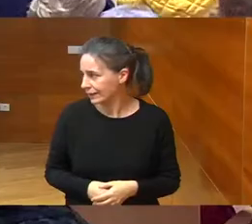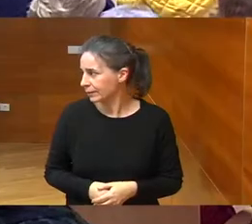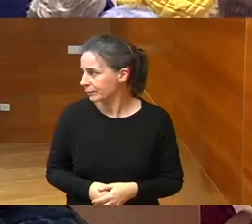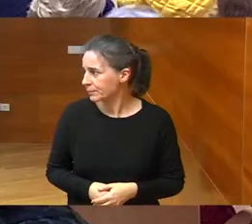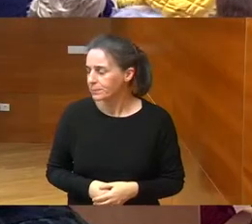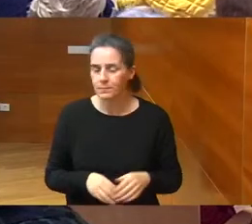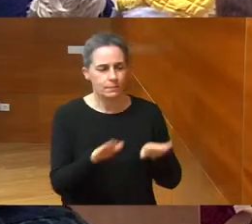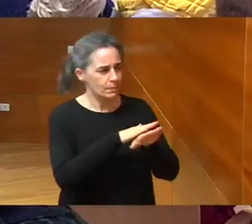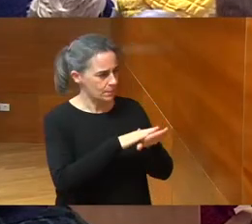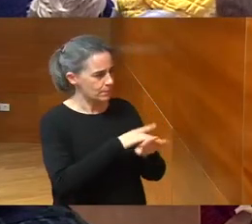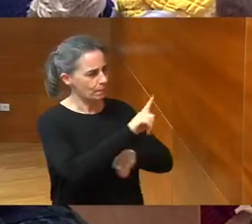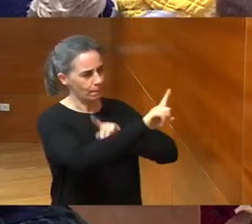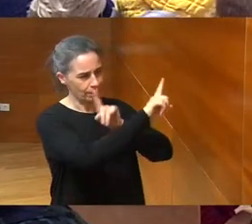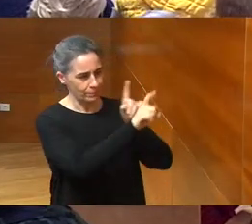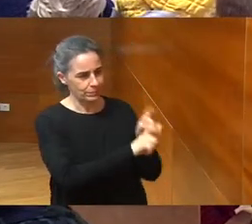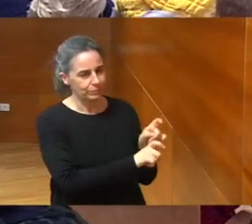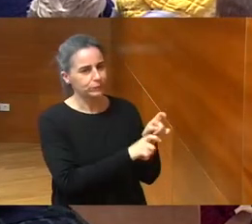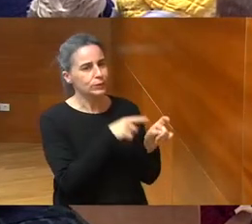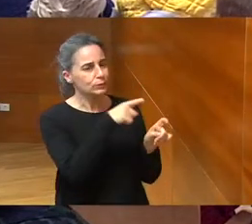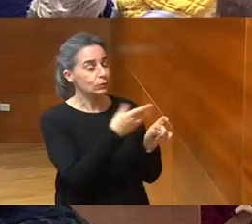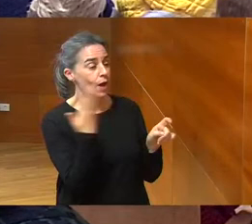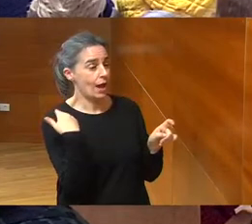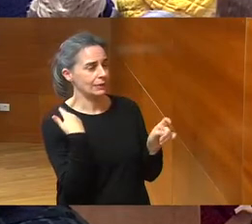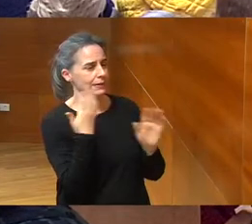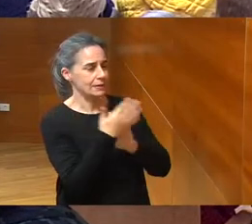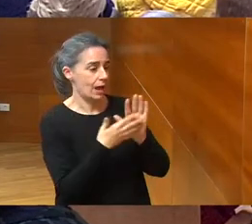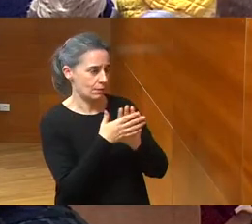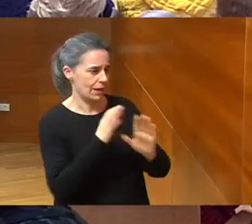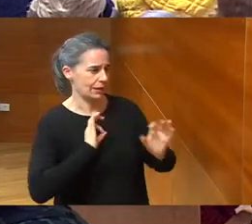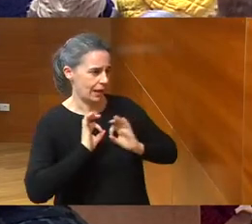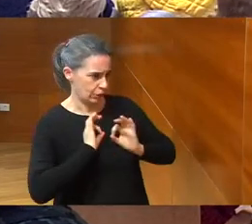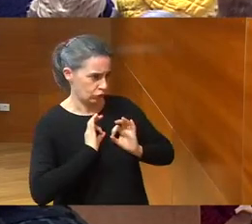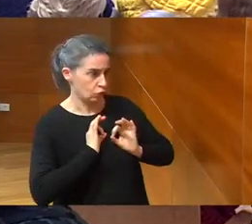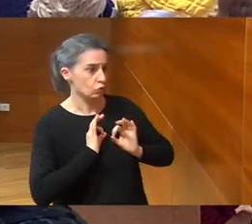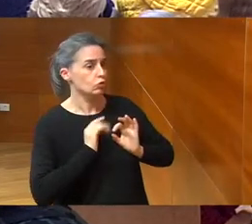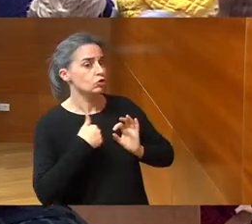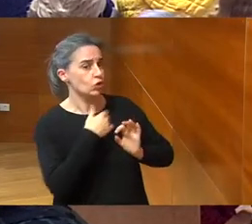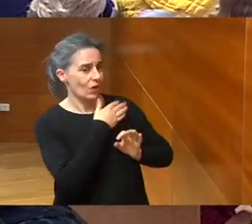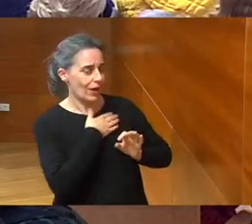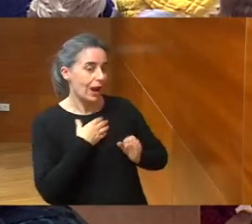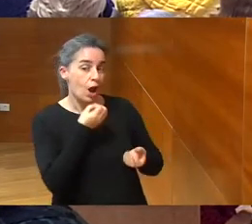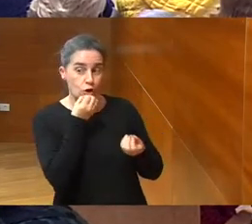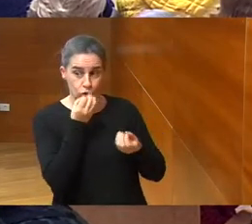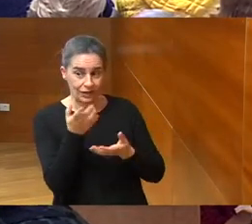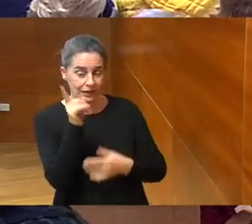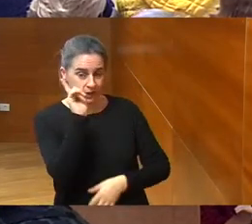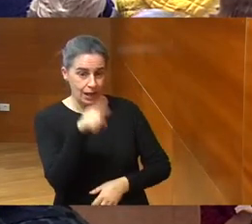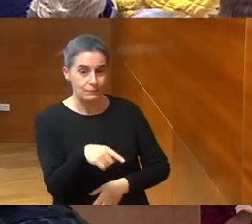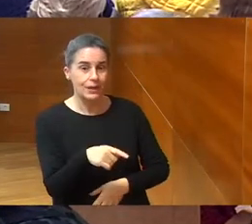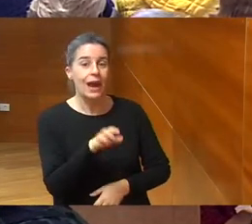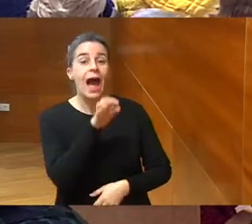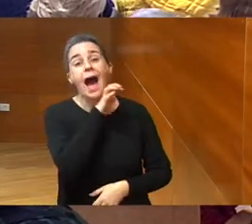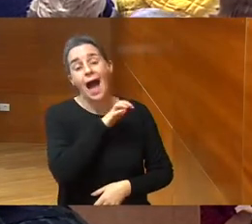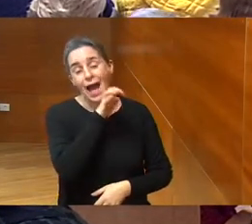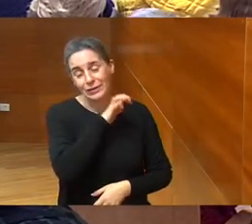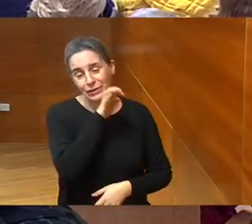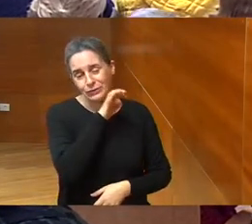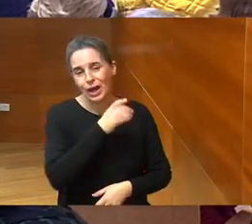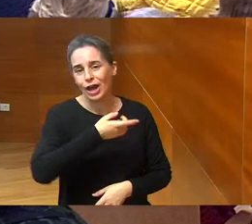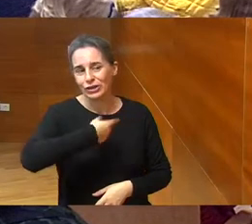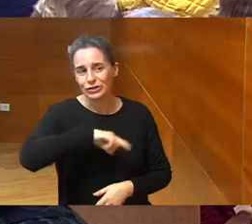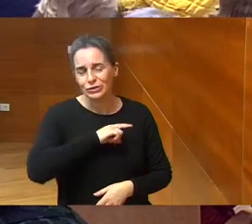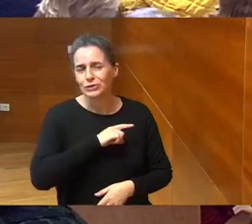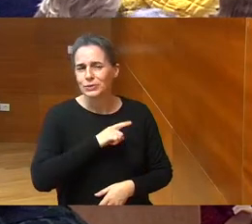Disculpa antes de teatro quería comentar también Bueno pues esa anécdota que nos llevemos